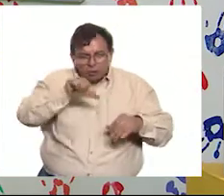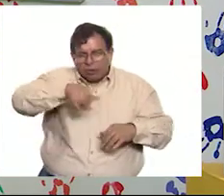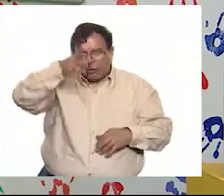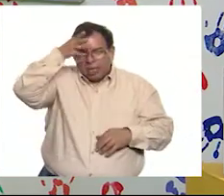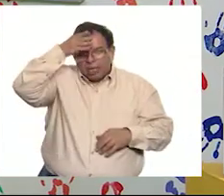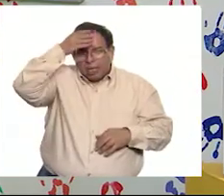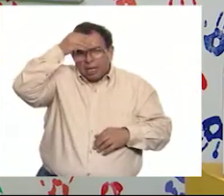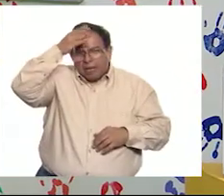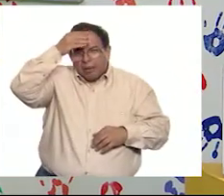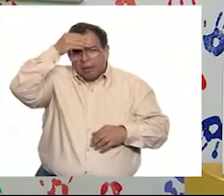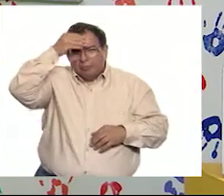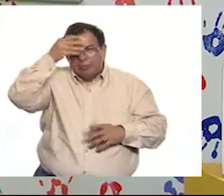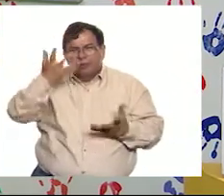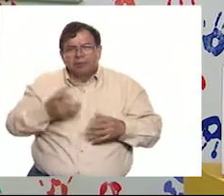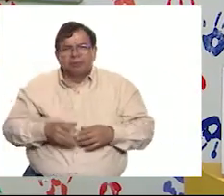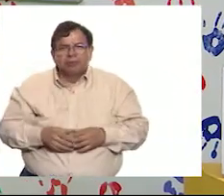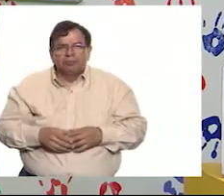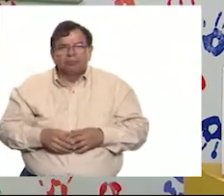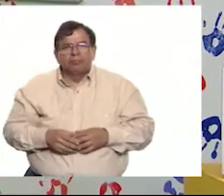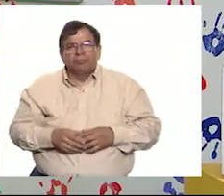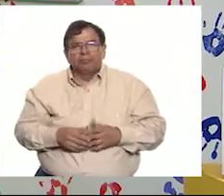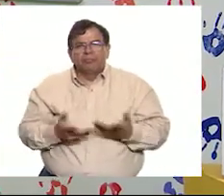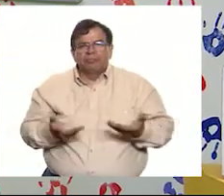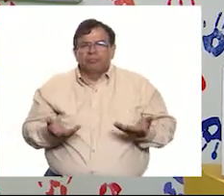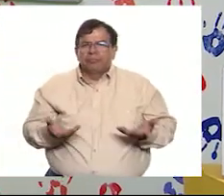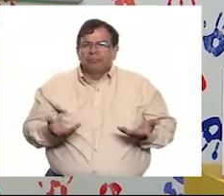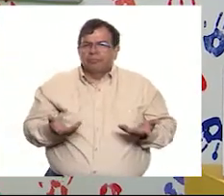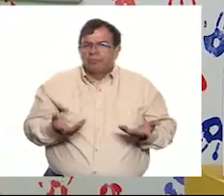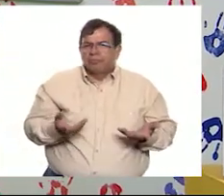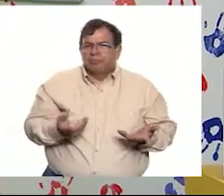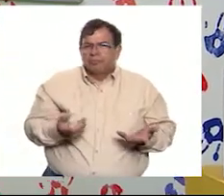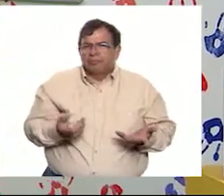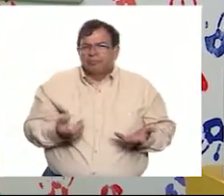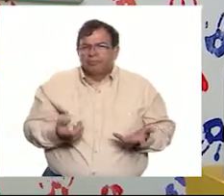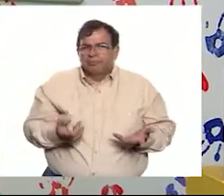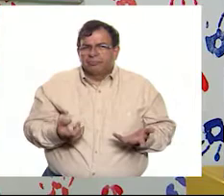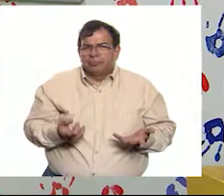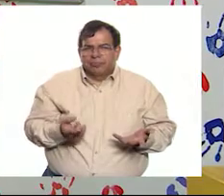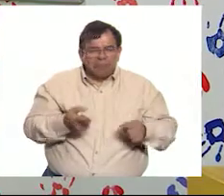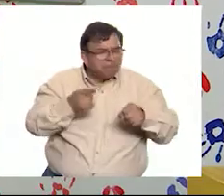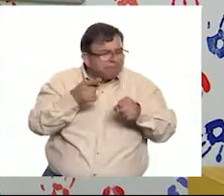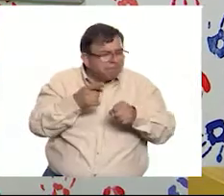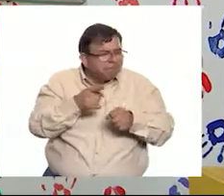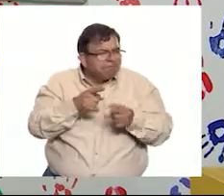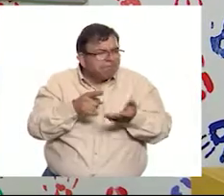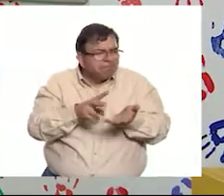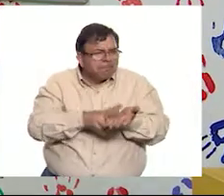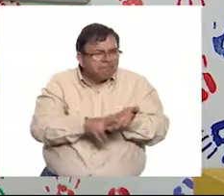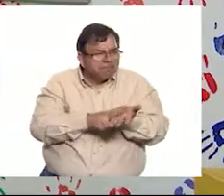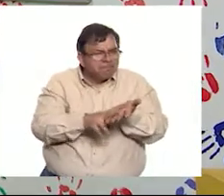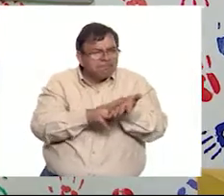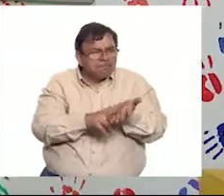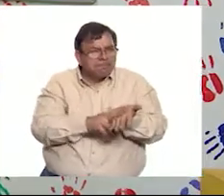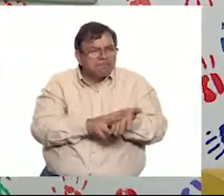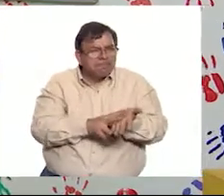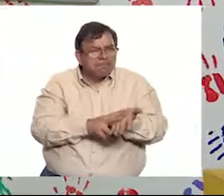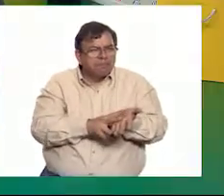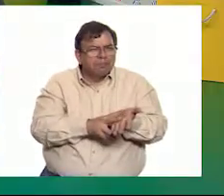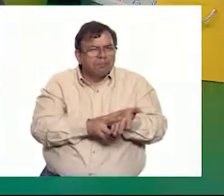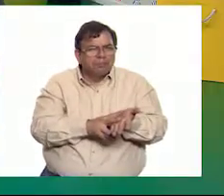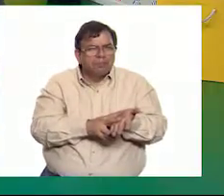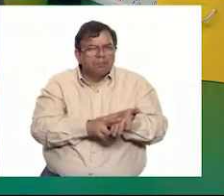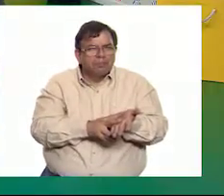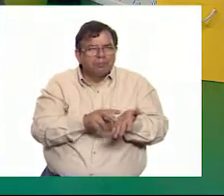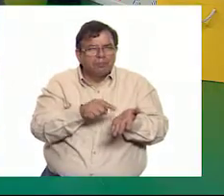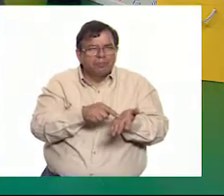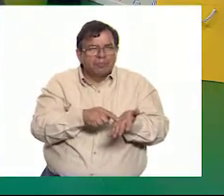de hoy lo que estuvimos realizando. ¿Ok? Entonces, para el color verde va a ser precisamente para